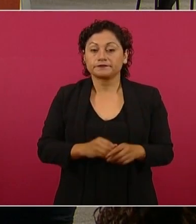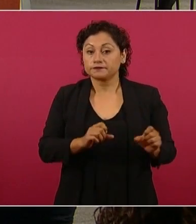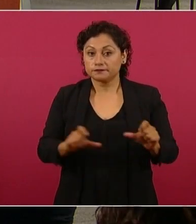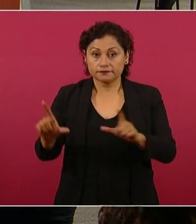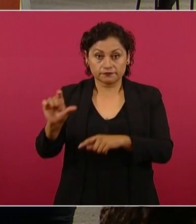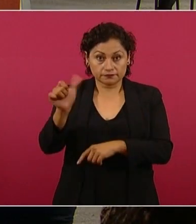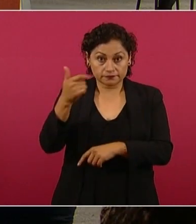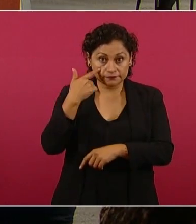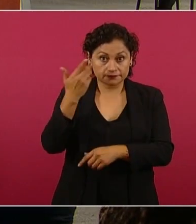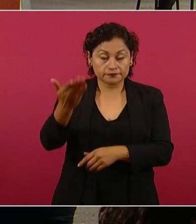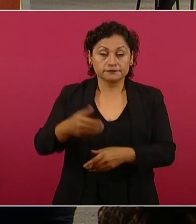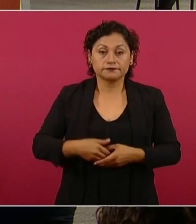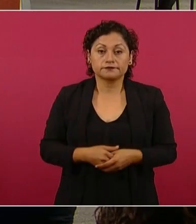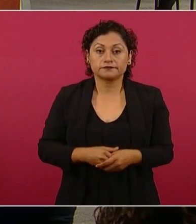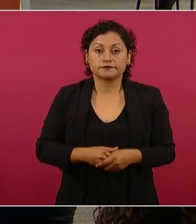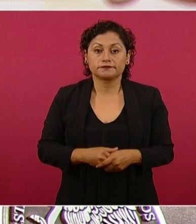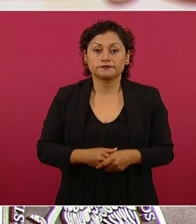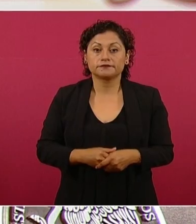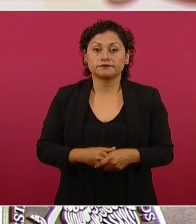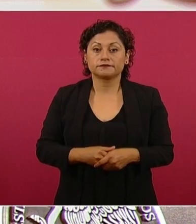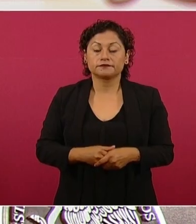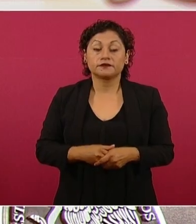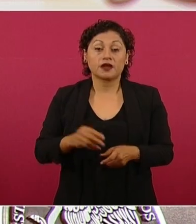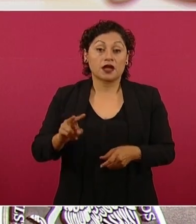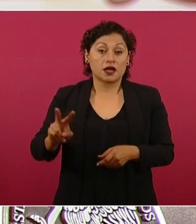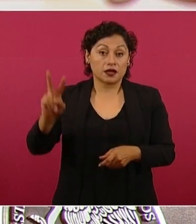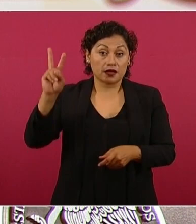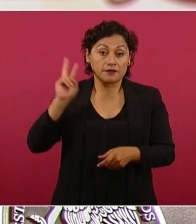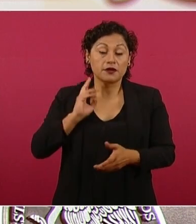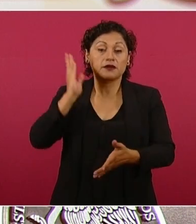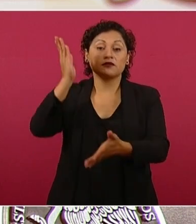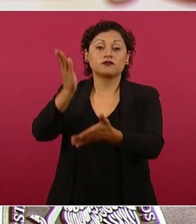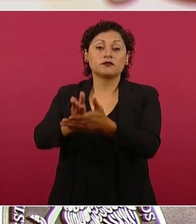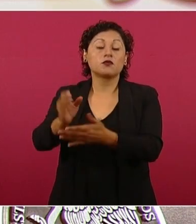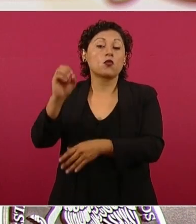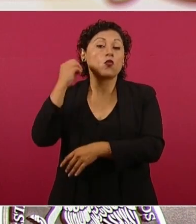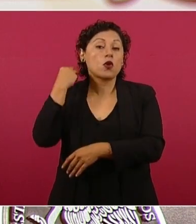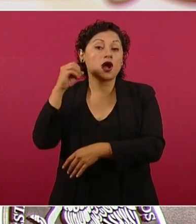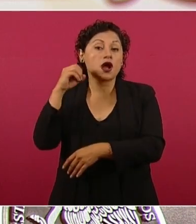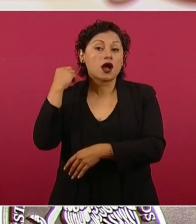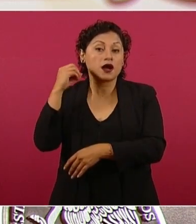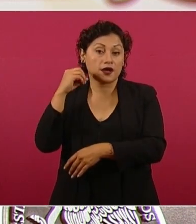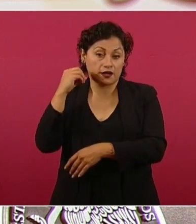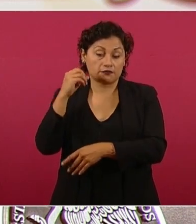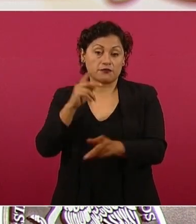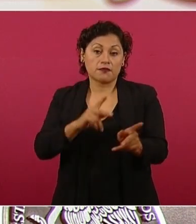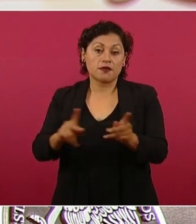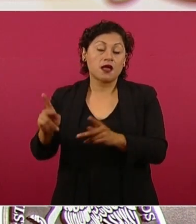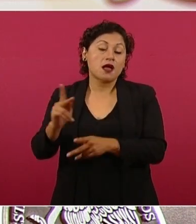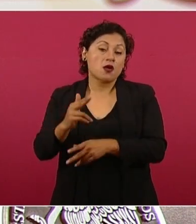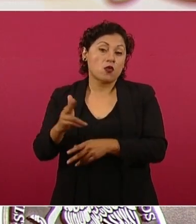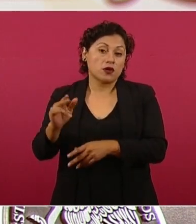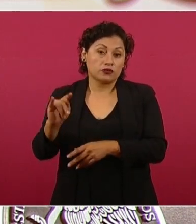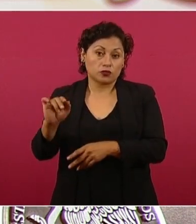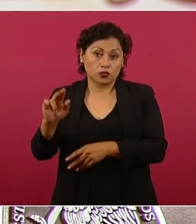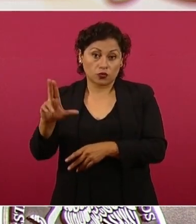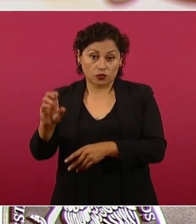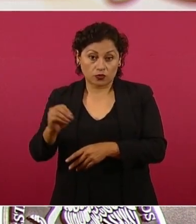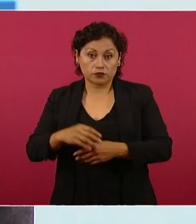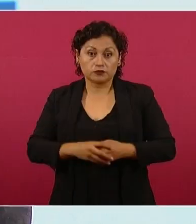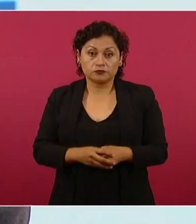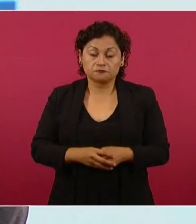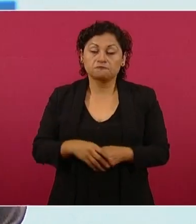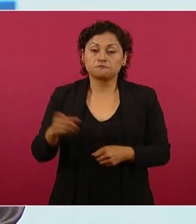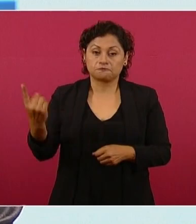El viernes pasado estuvimos en Oaxaca, allá en Huatulco, acompañando al señor presidente Andrés Manuel López Obrador, y nos instruyó a